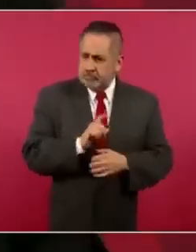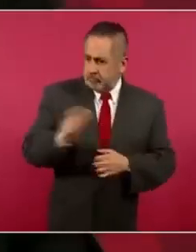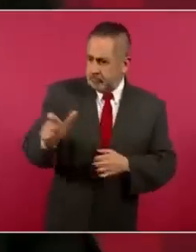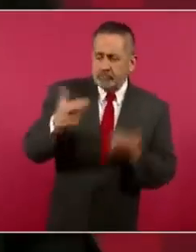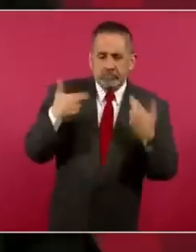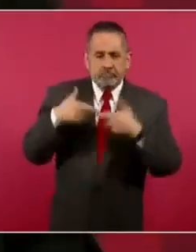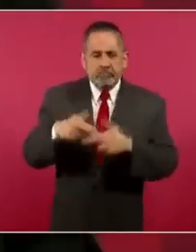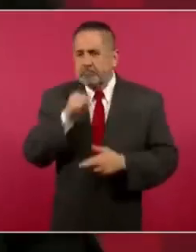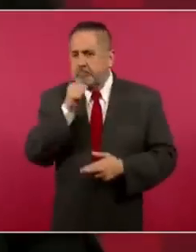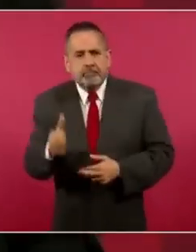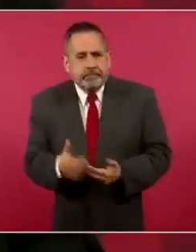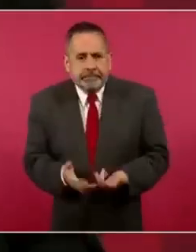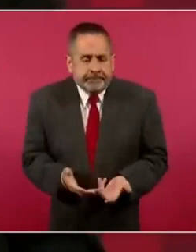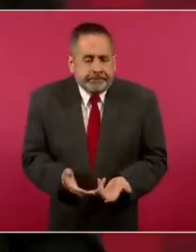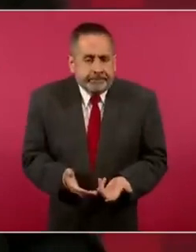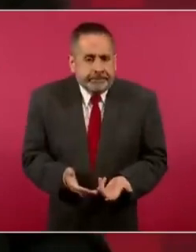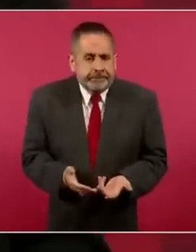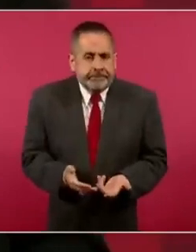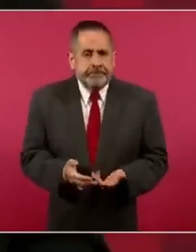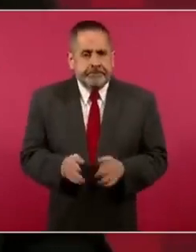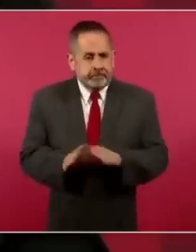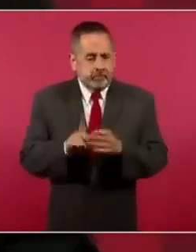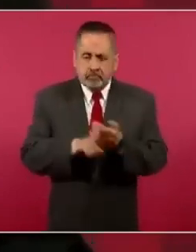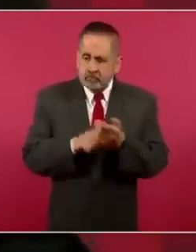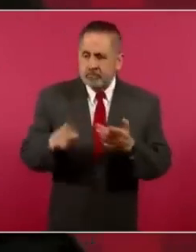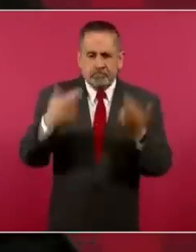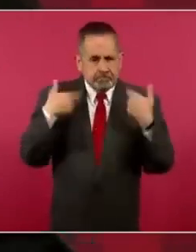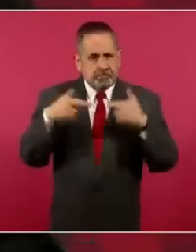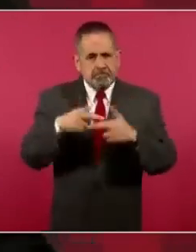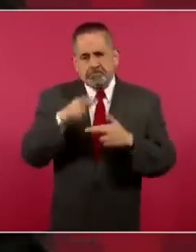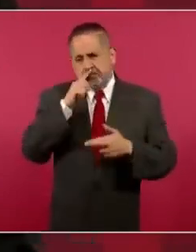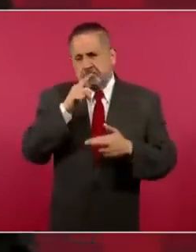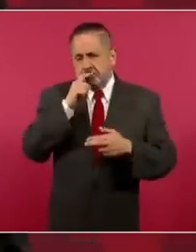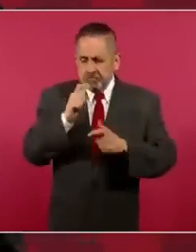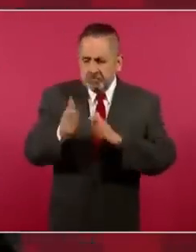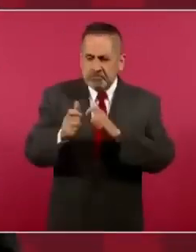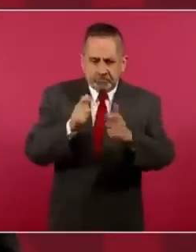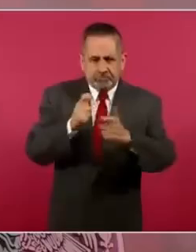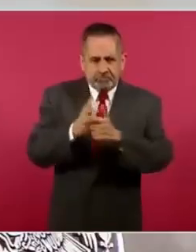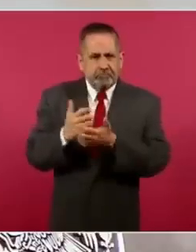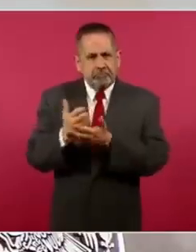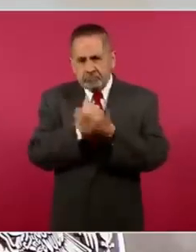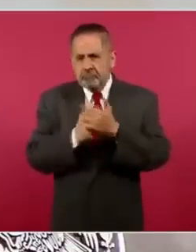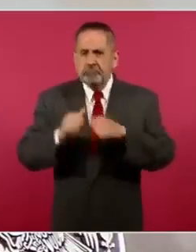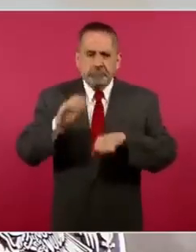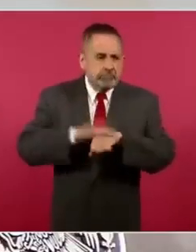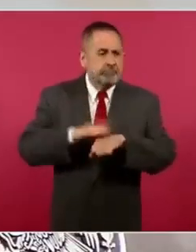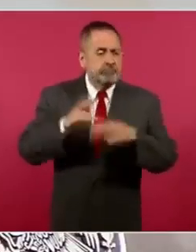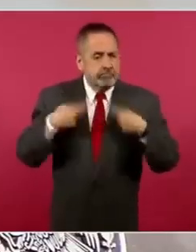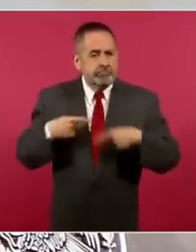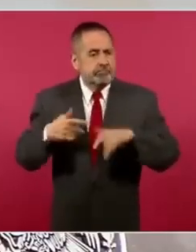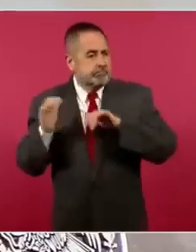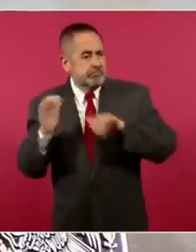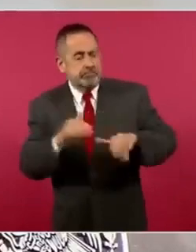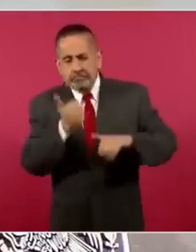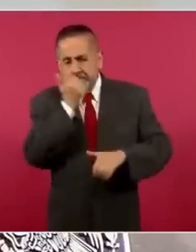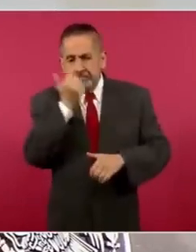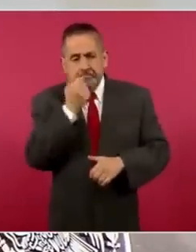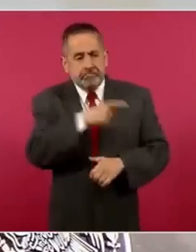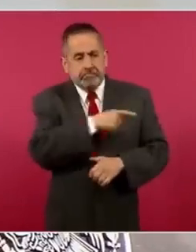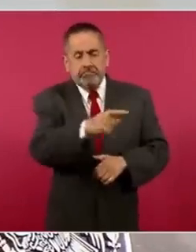maestros, ¿sí?, que tengan cada vez más alumnos,